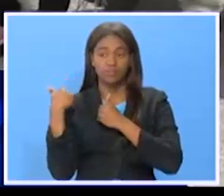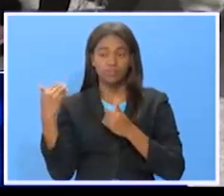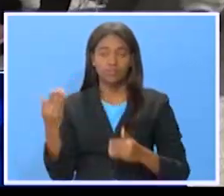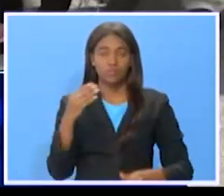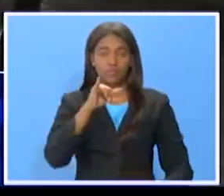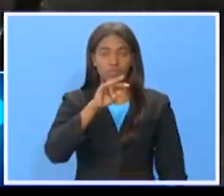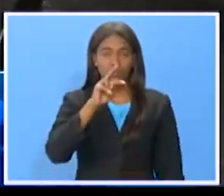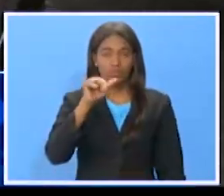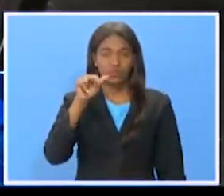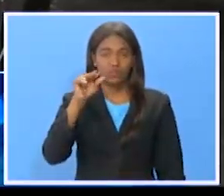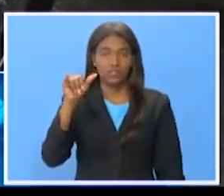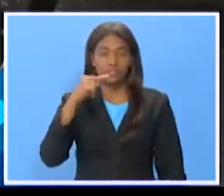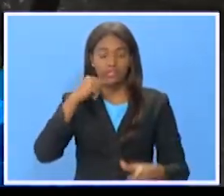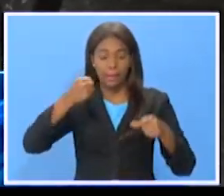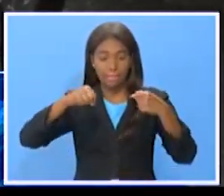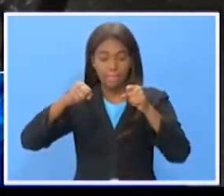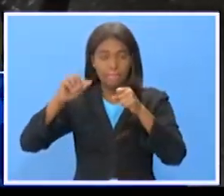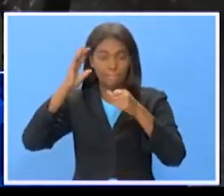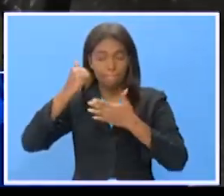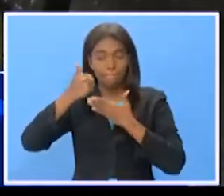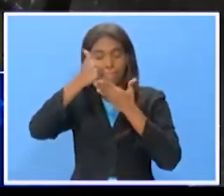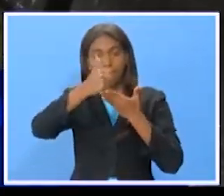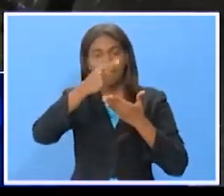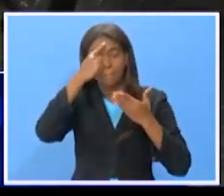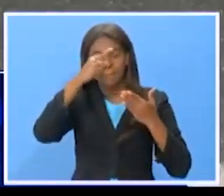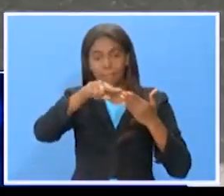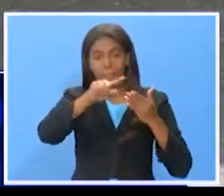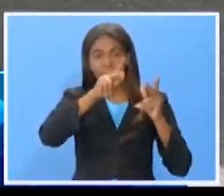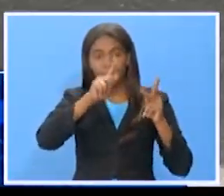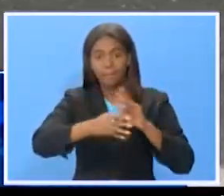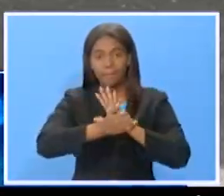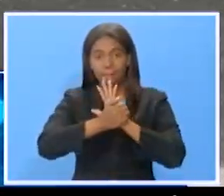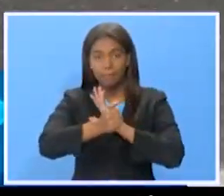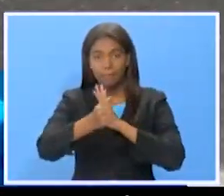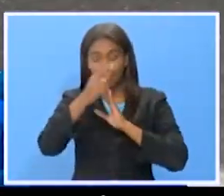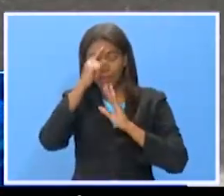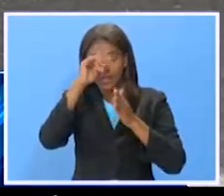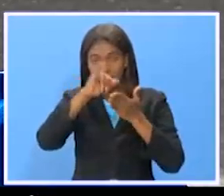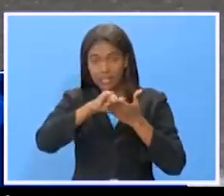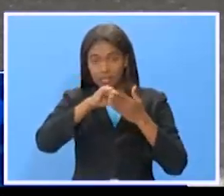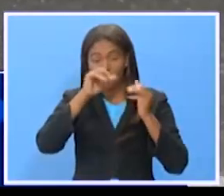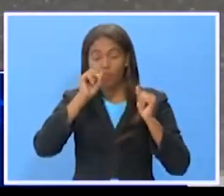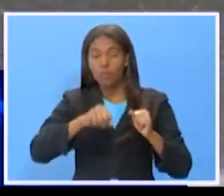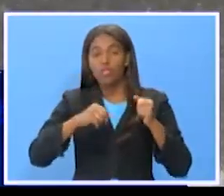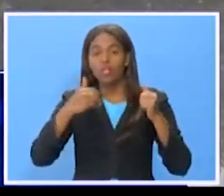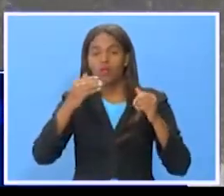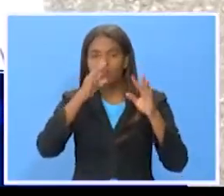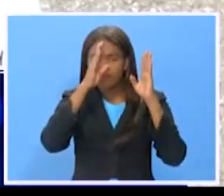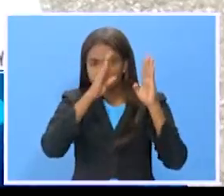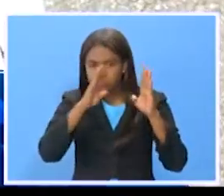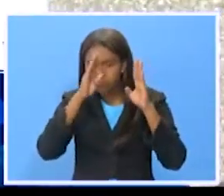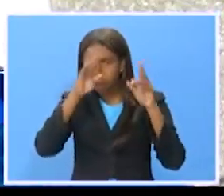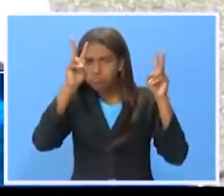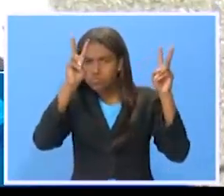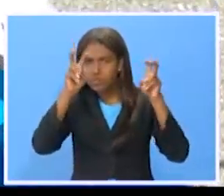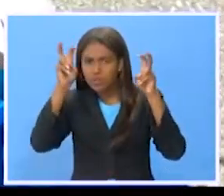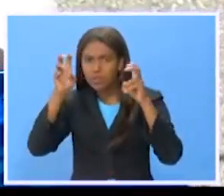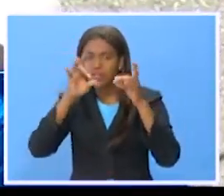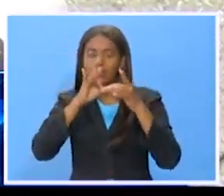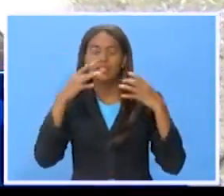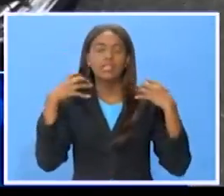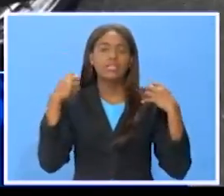las motocicletas servirán adicionalmente para que los expertos de la DIGEGA den seguimiento a los temas de